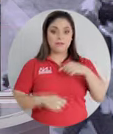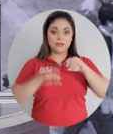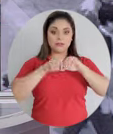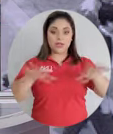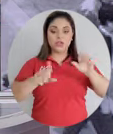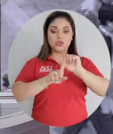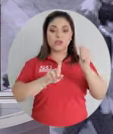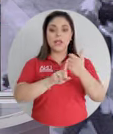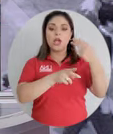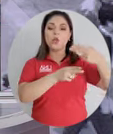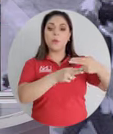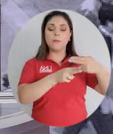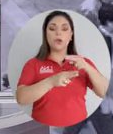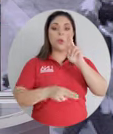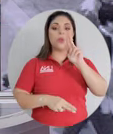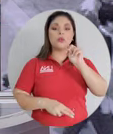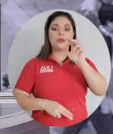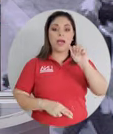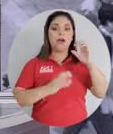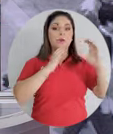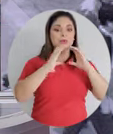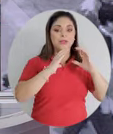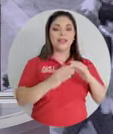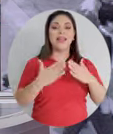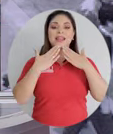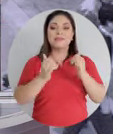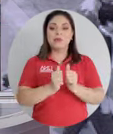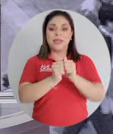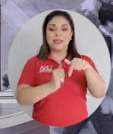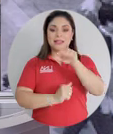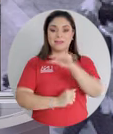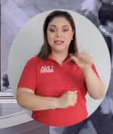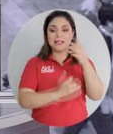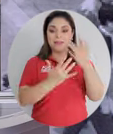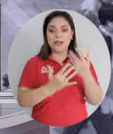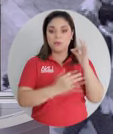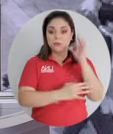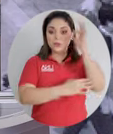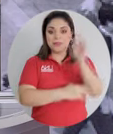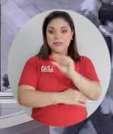www.unacomunica.una.ac.cr o en nuestros perfiles en redes sociales bajo el nombre de Una Comunica. Gracias por